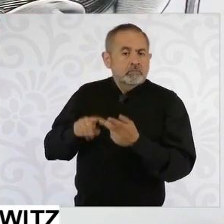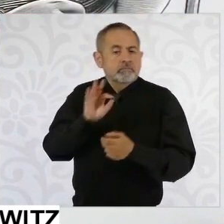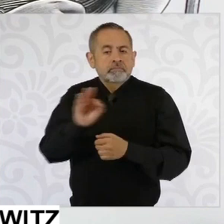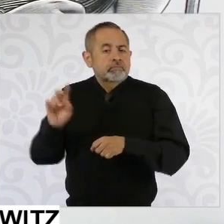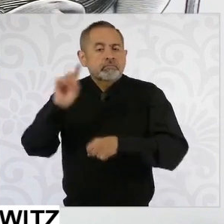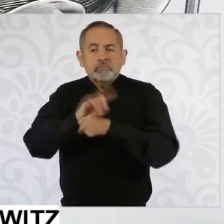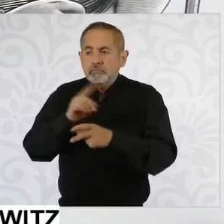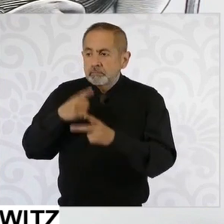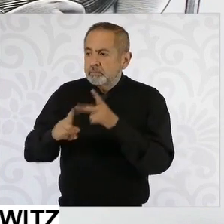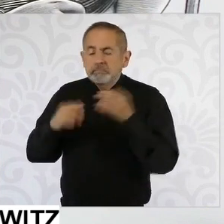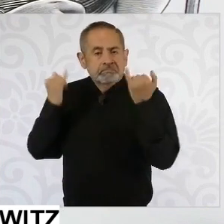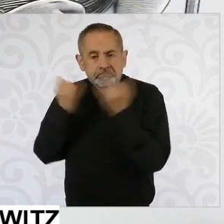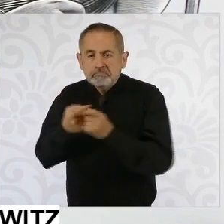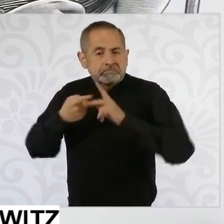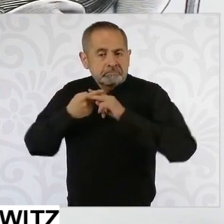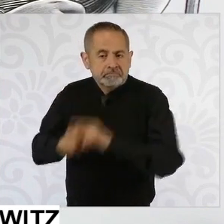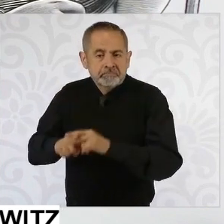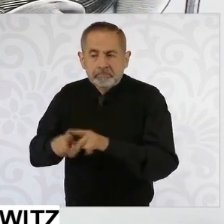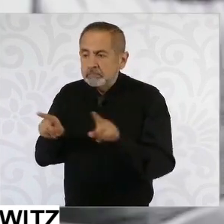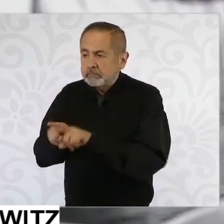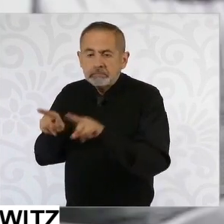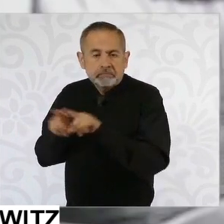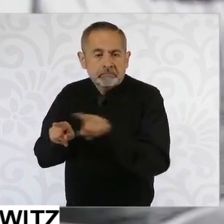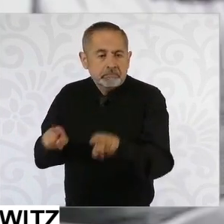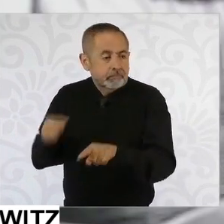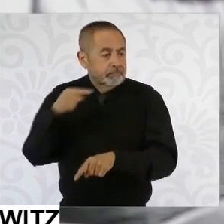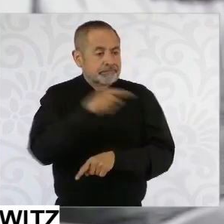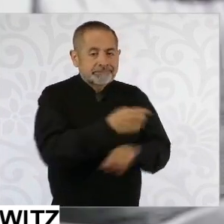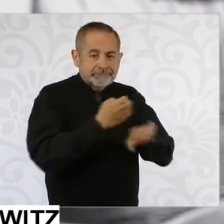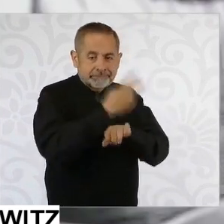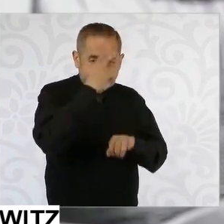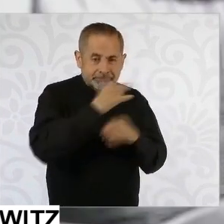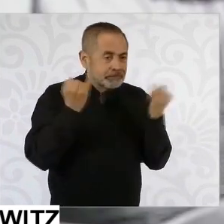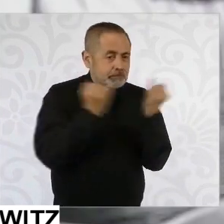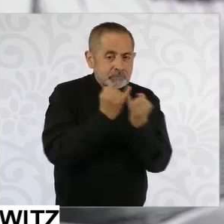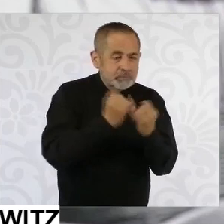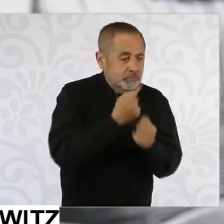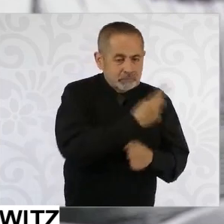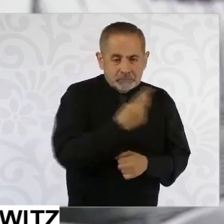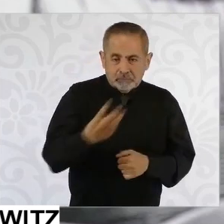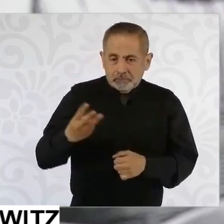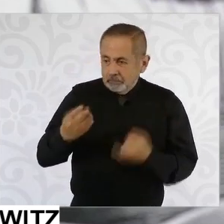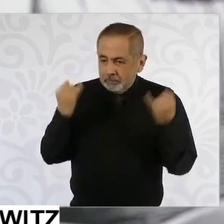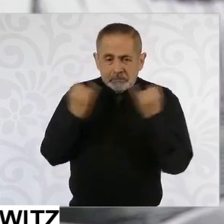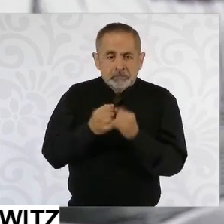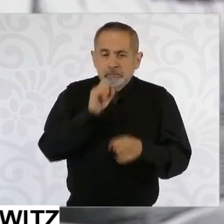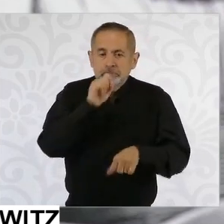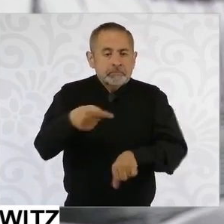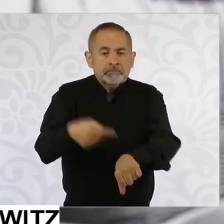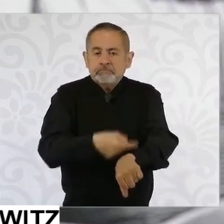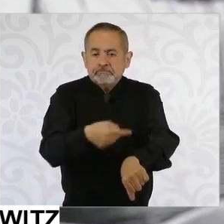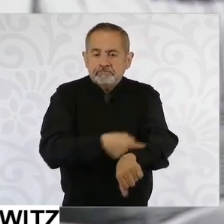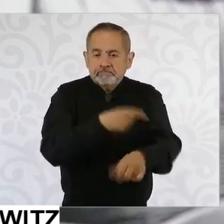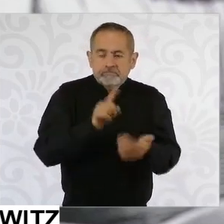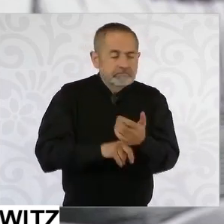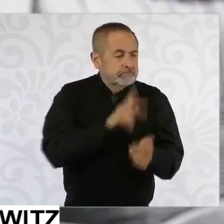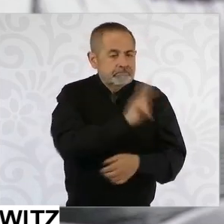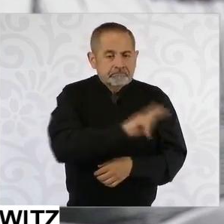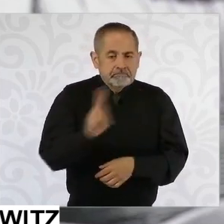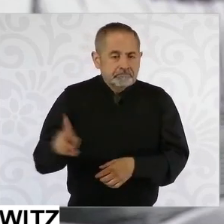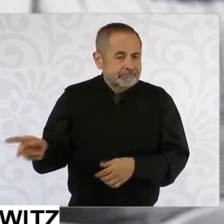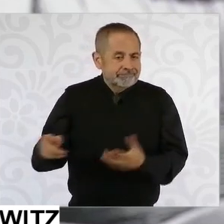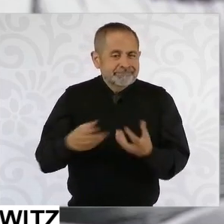son similares al brote registrado en el Estado de México, con el mismo agente causal, la